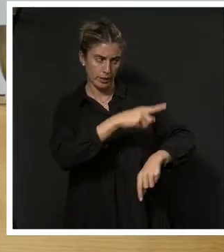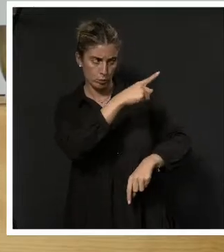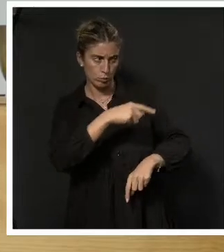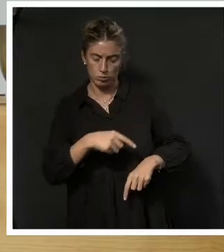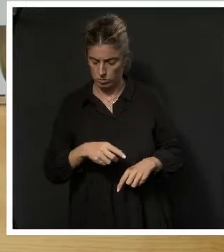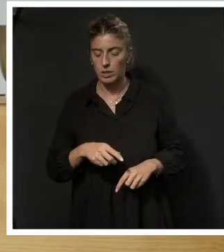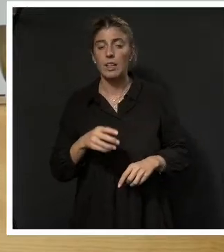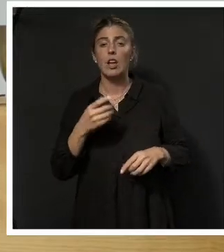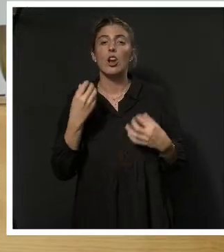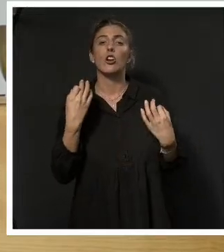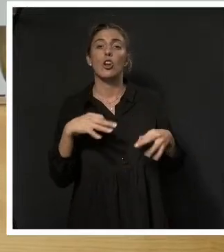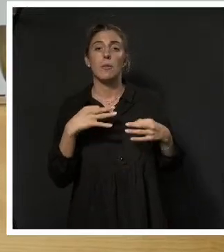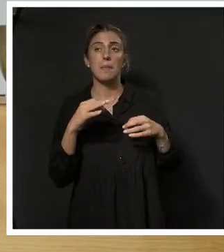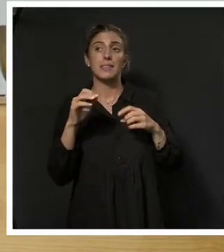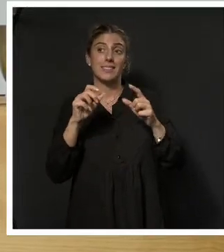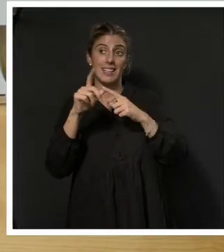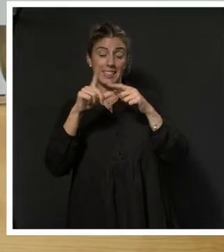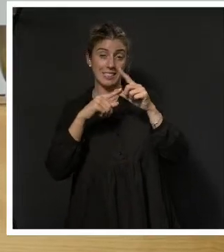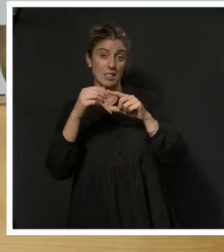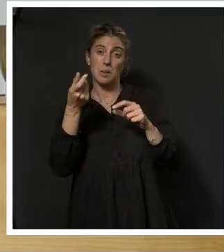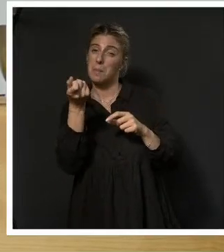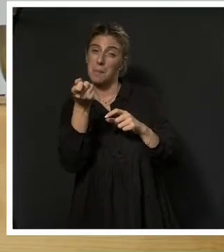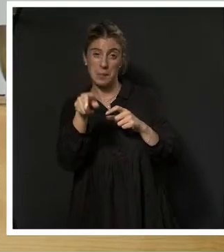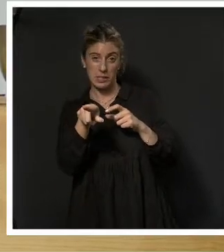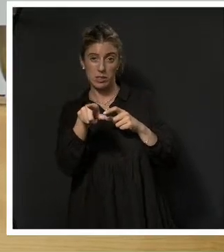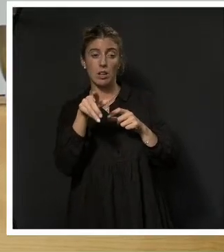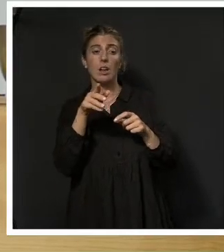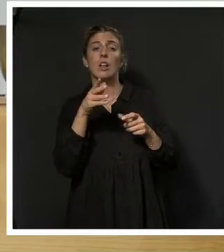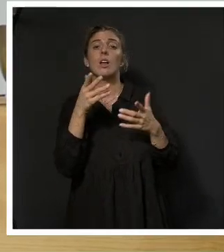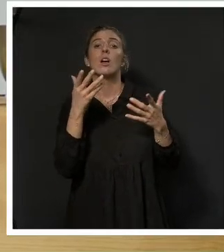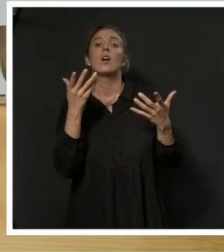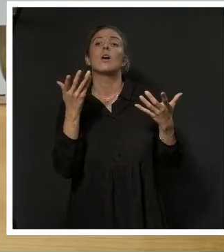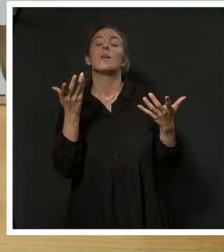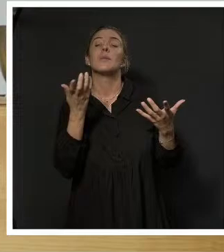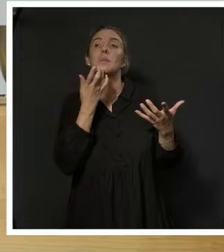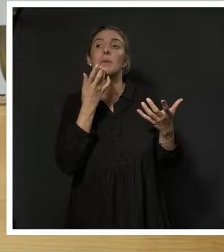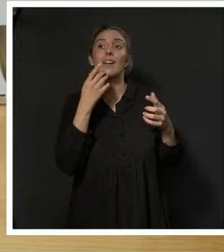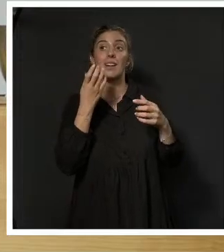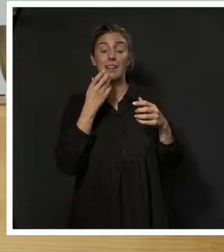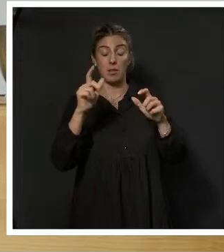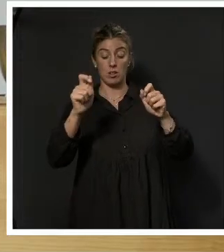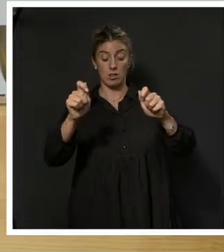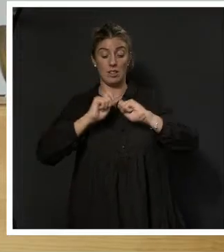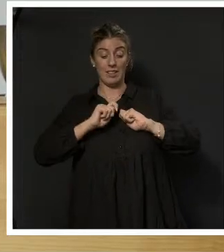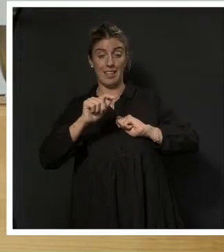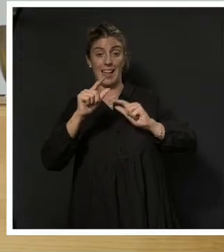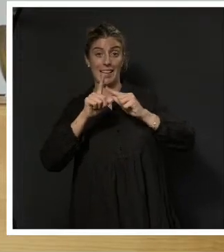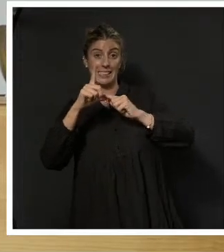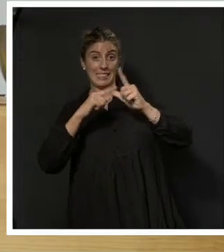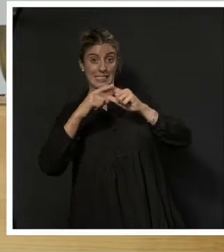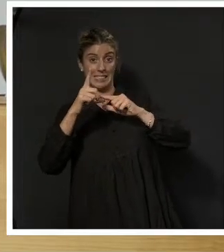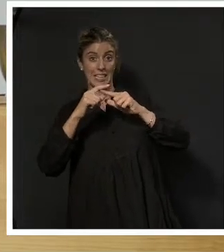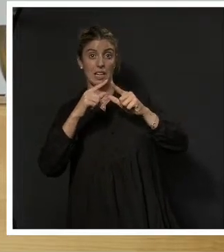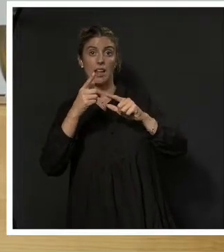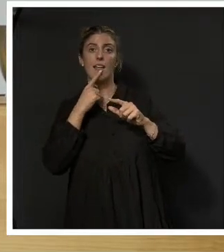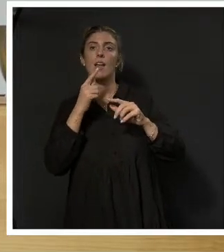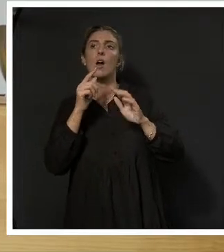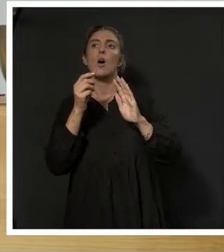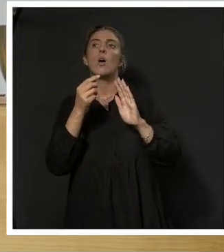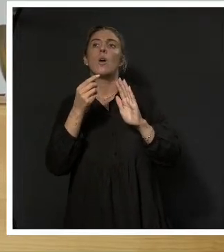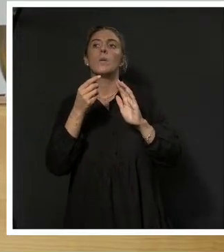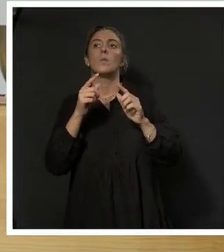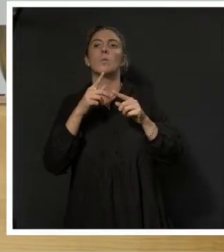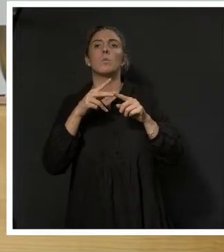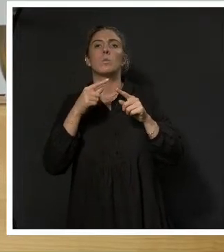a todo el mundo se cambia vida por lo mismo porque para tener una estrella michelín normalmente tesqueter un producto excelente